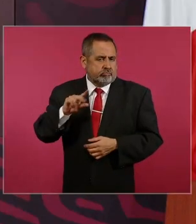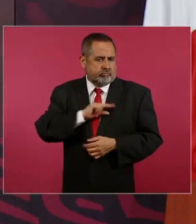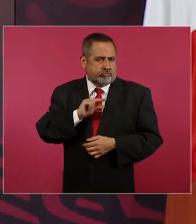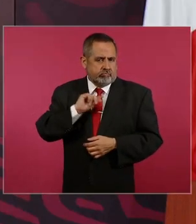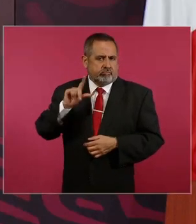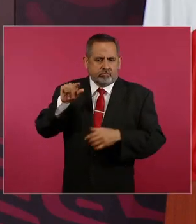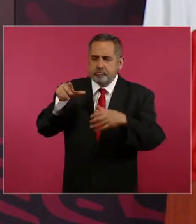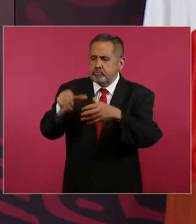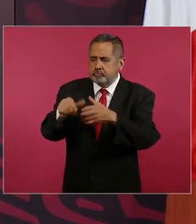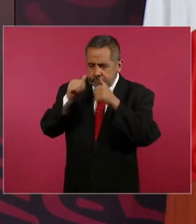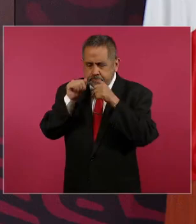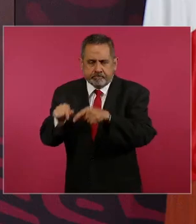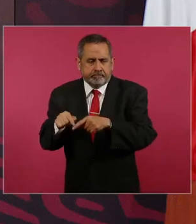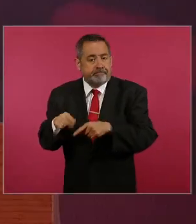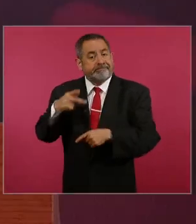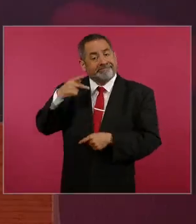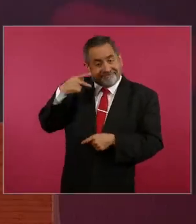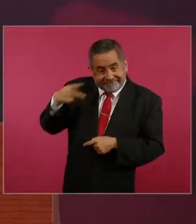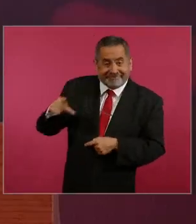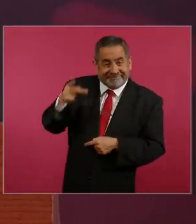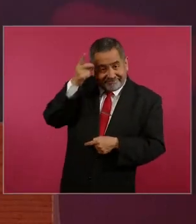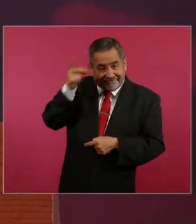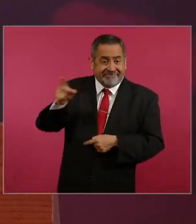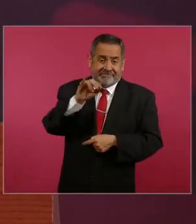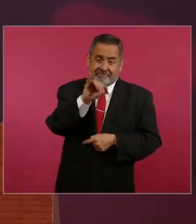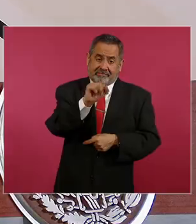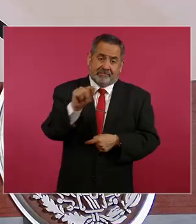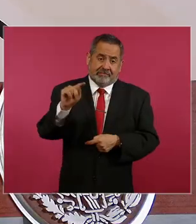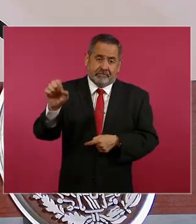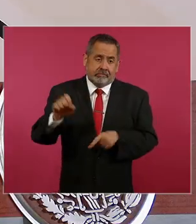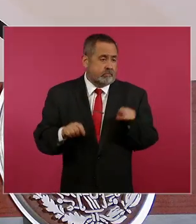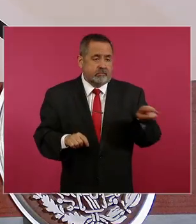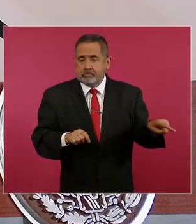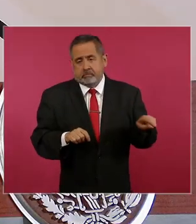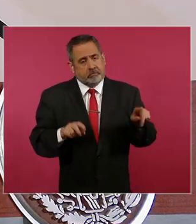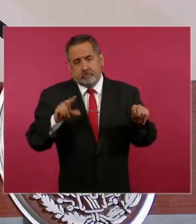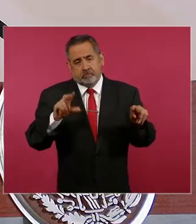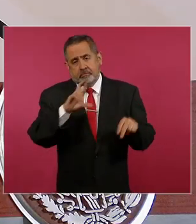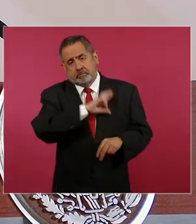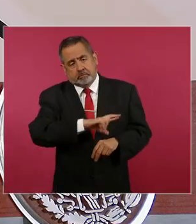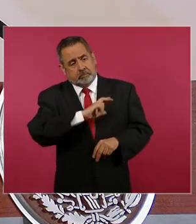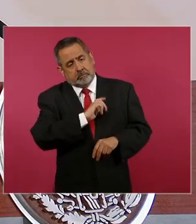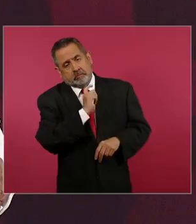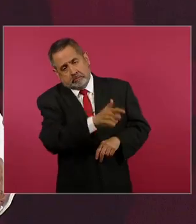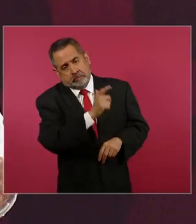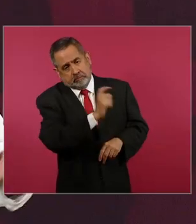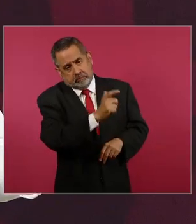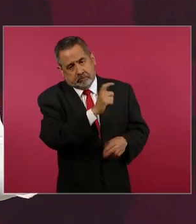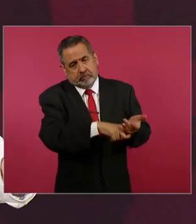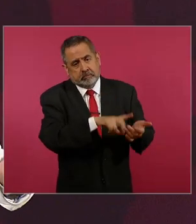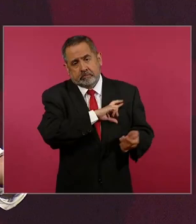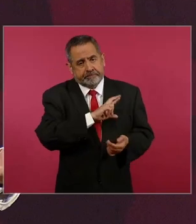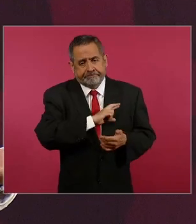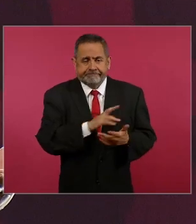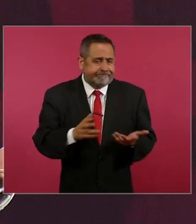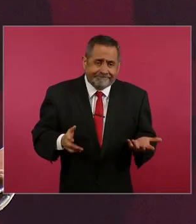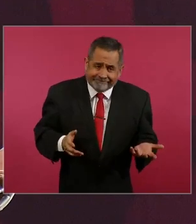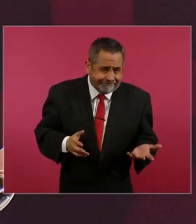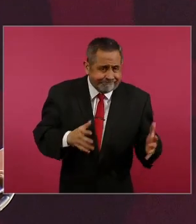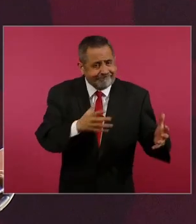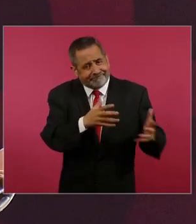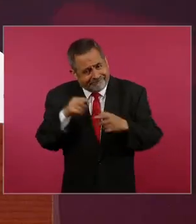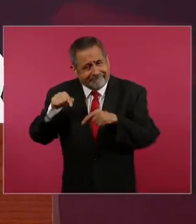y que sean propiedad del Issste no de la empresa privada porque pues